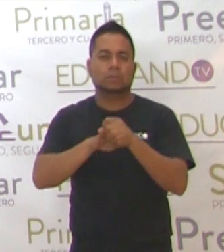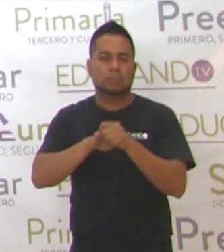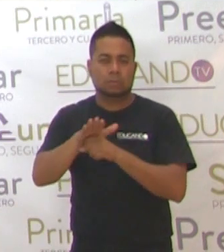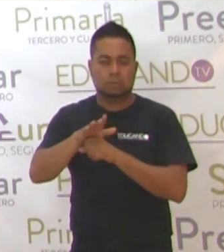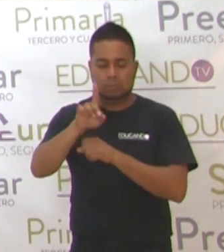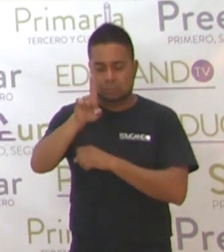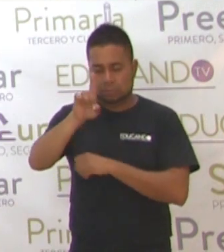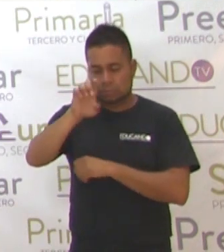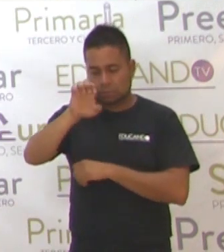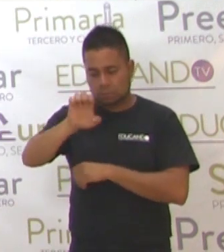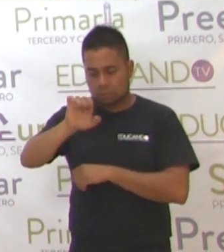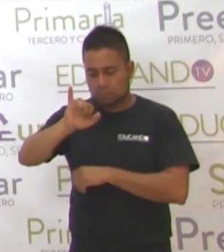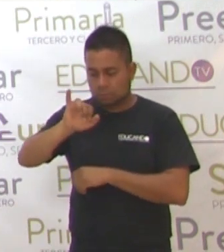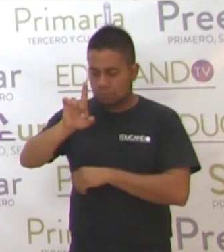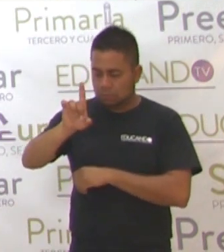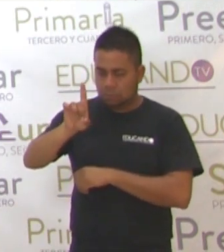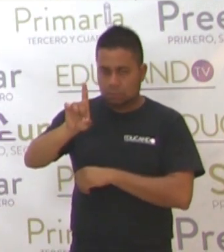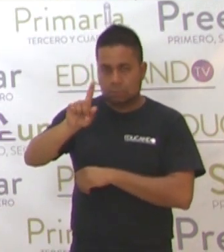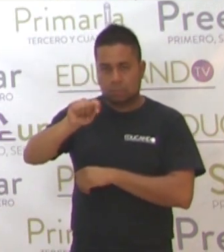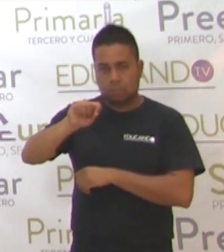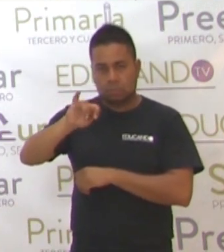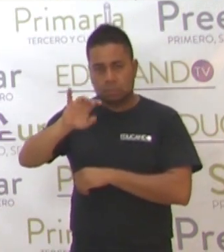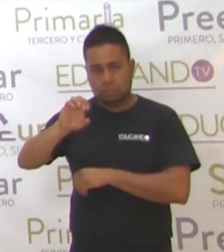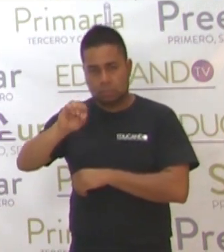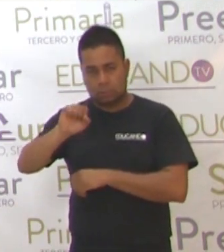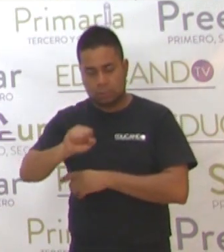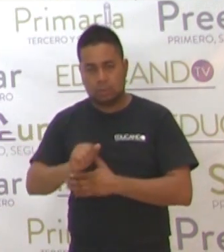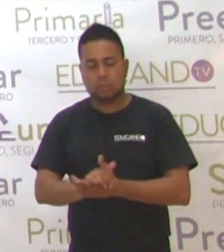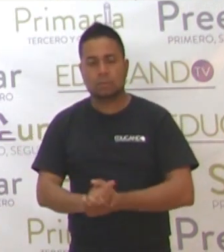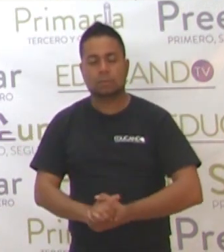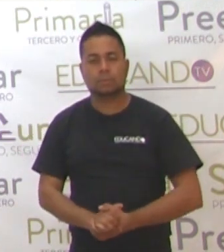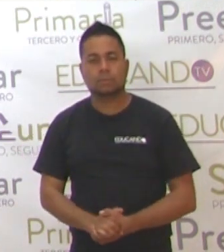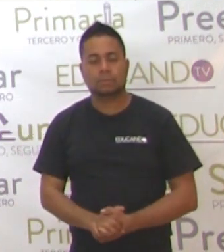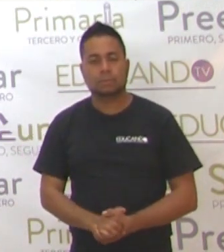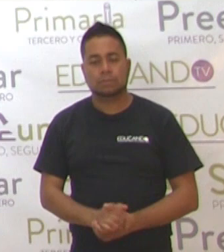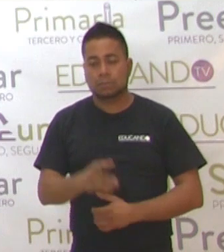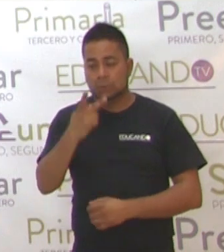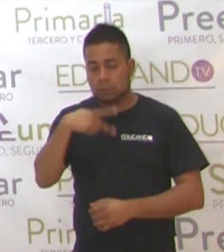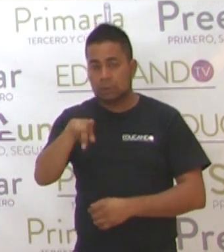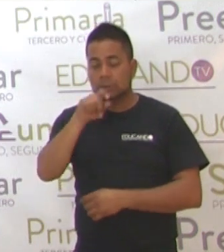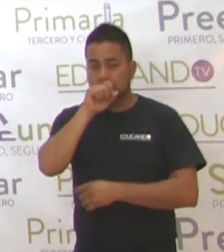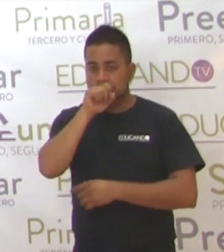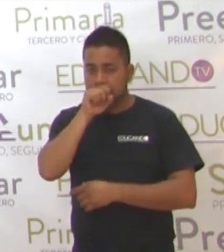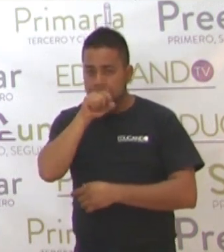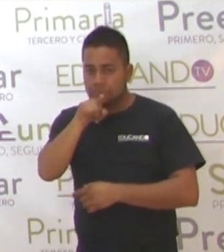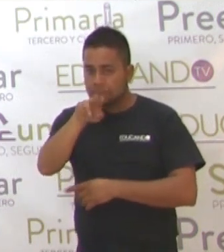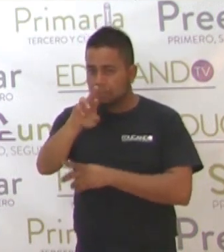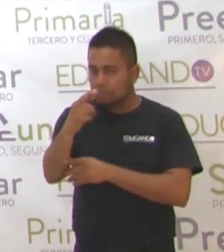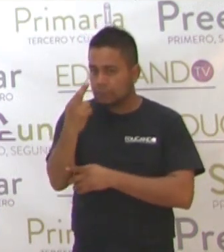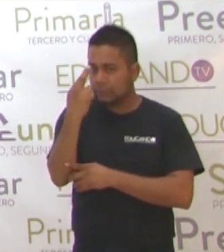de picos bien pero también puedes recordar